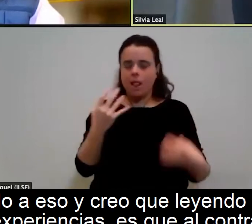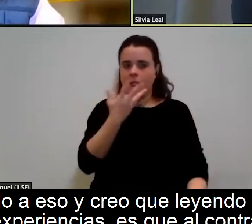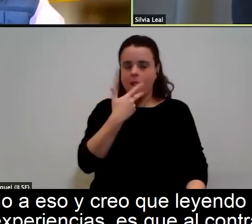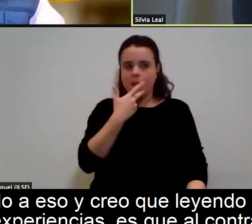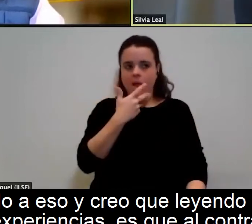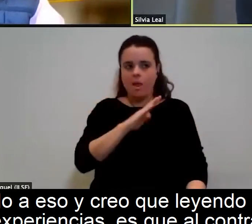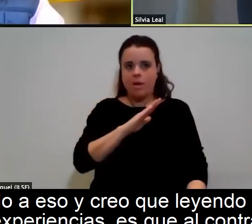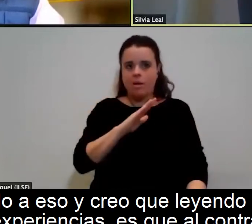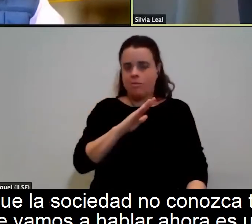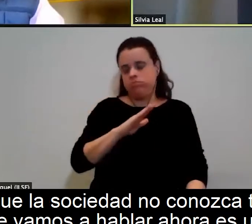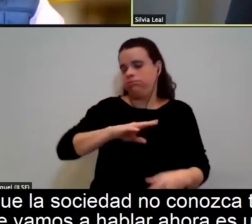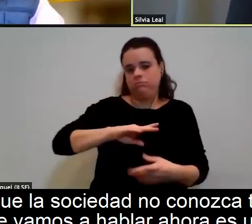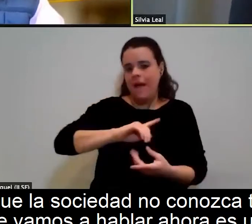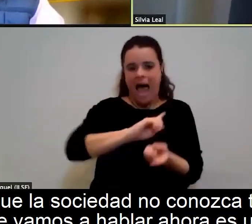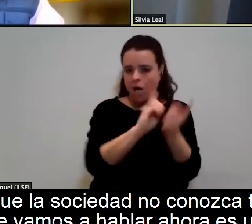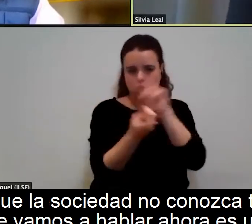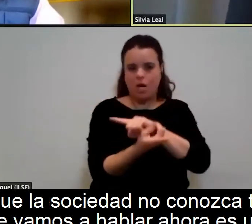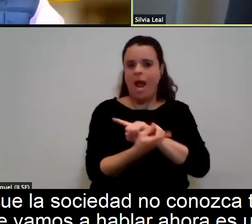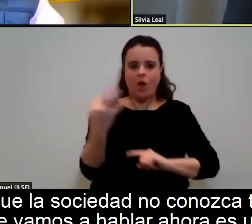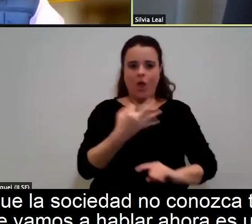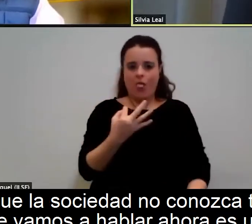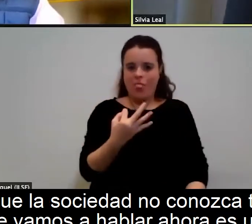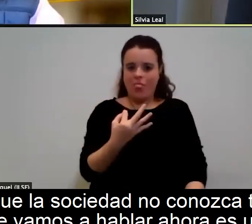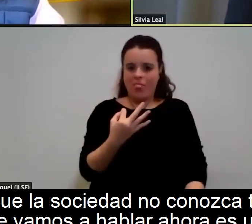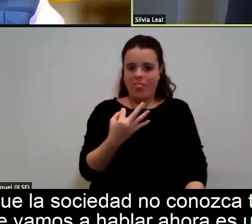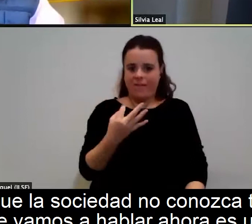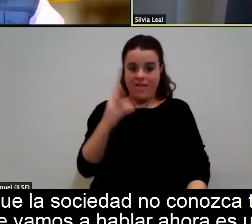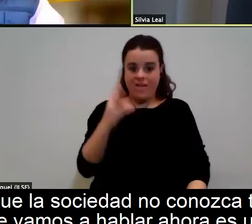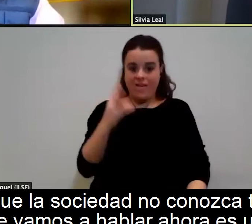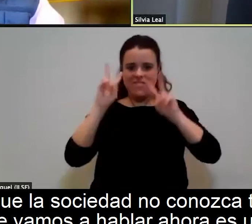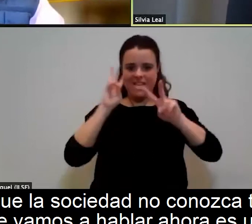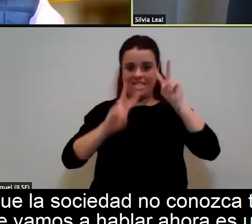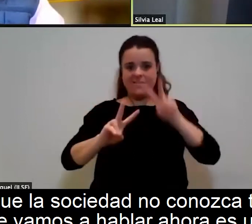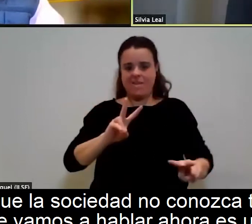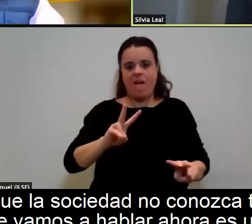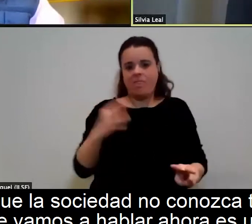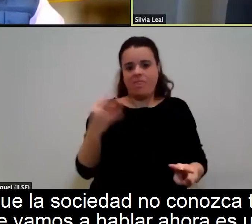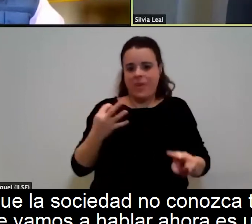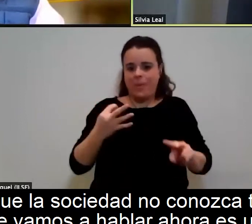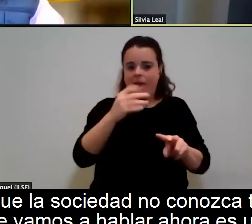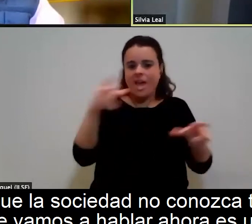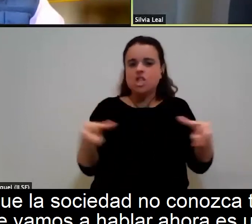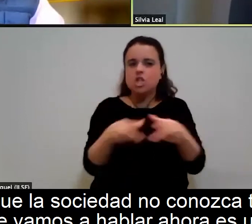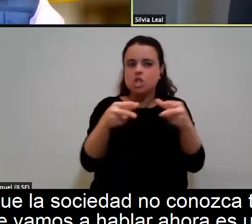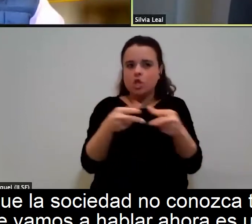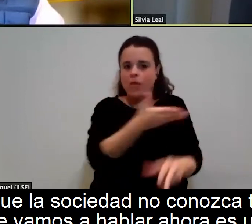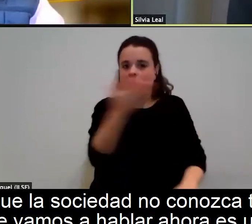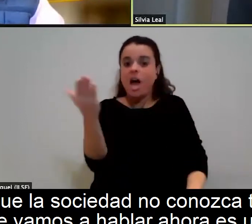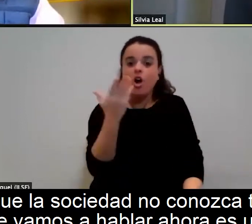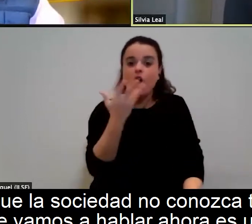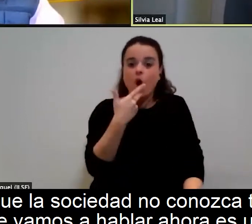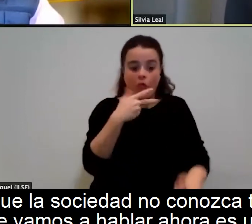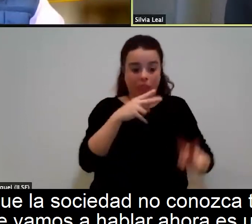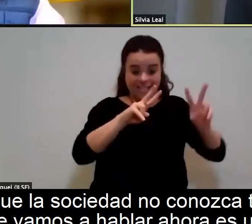contrario, o sea, hay que darle visibilidad porque es que la sociedad no conozca todas estas cosas de las que vamos a